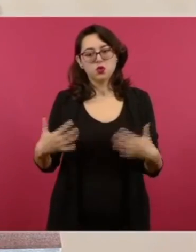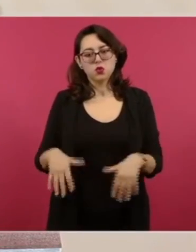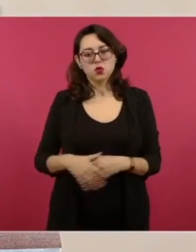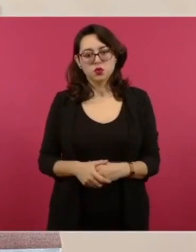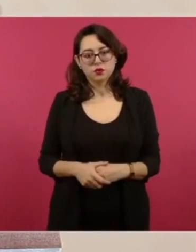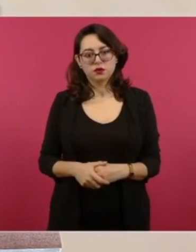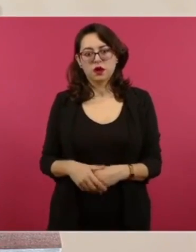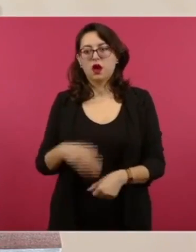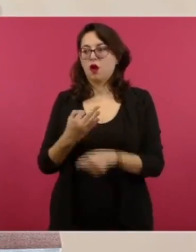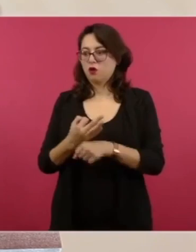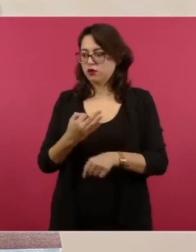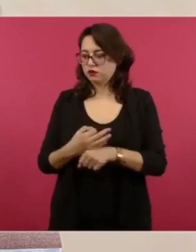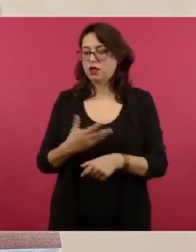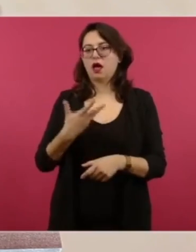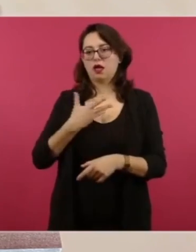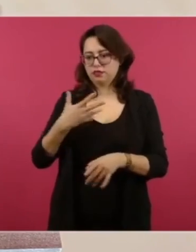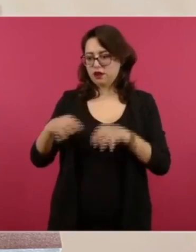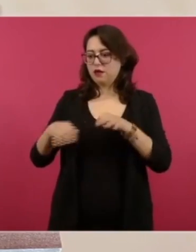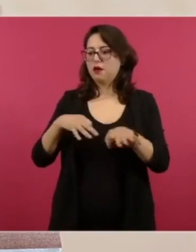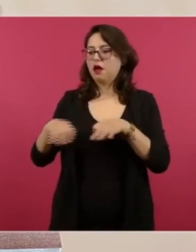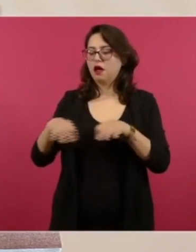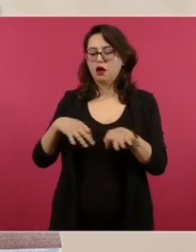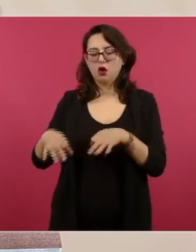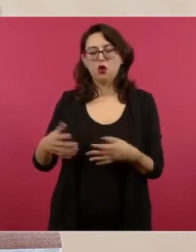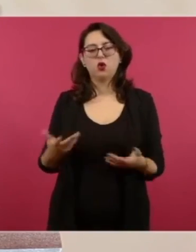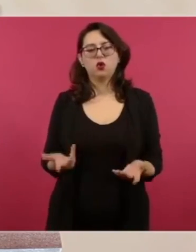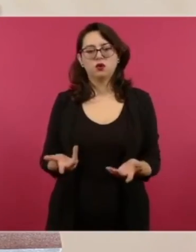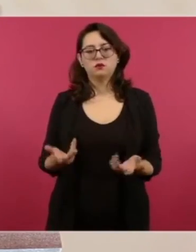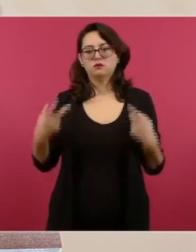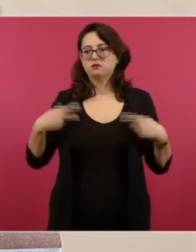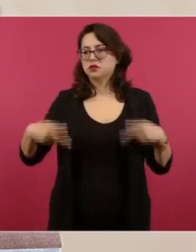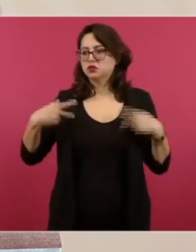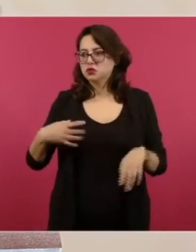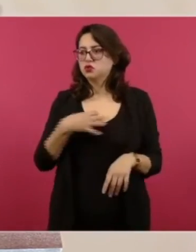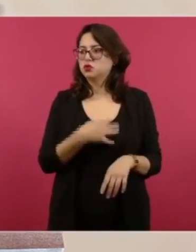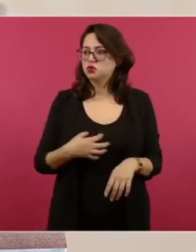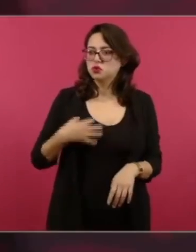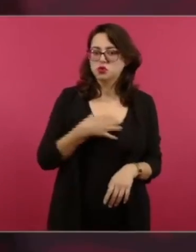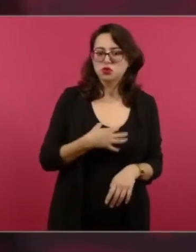con menos desempleo en el mundo. La gente está contenta.